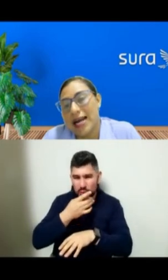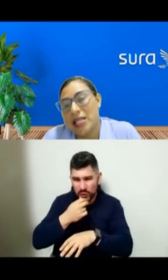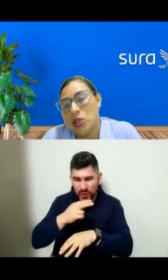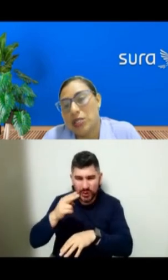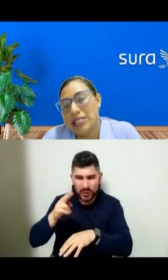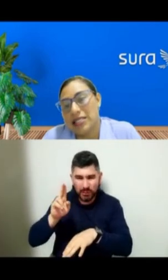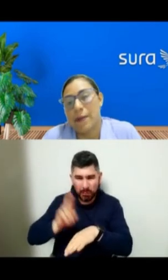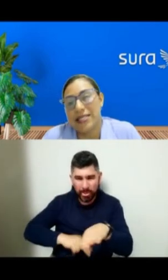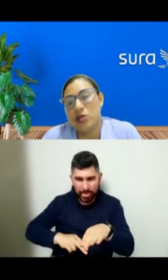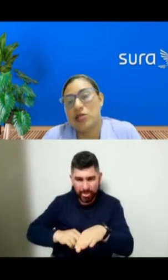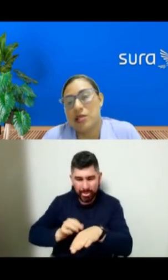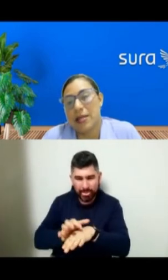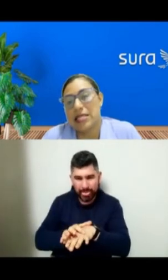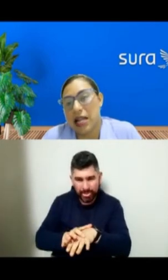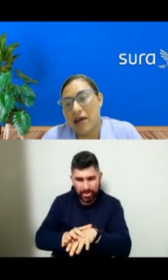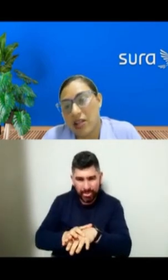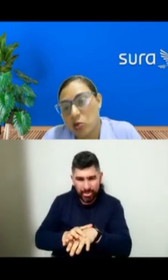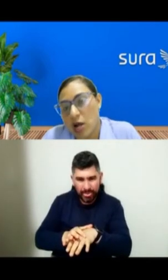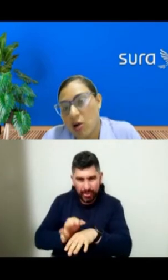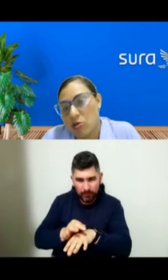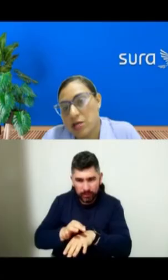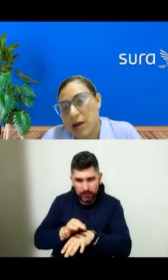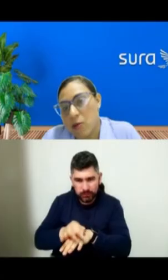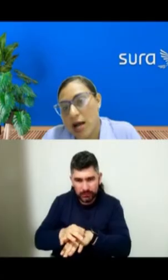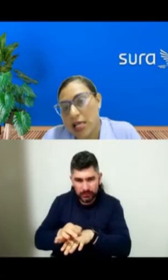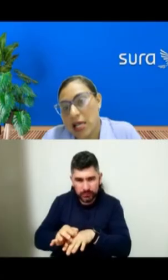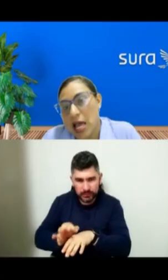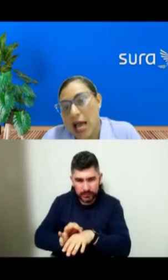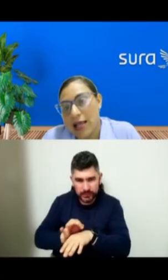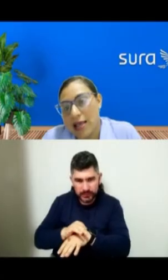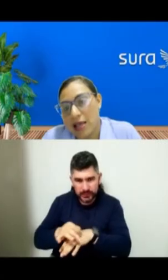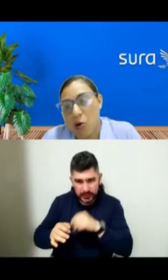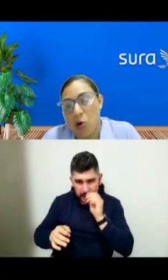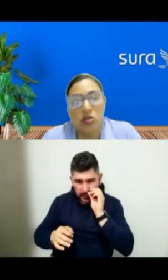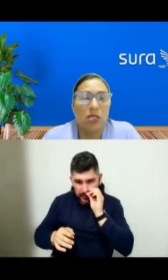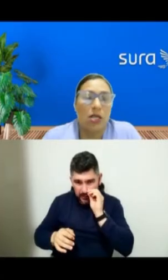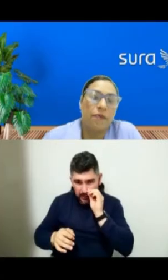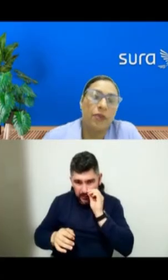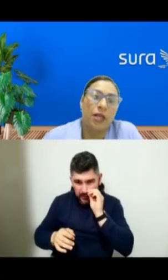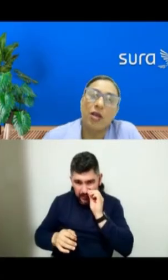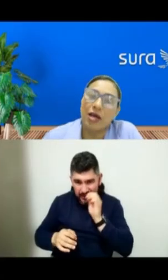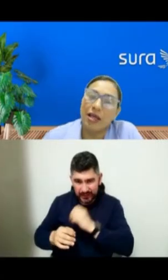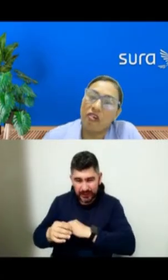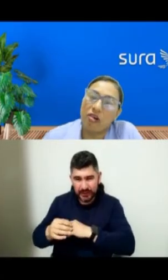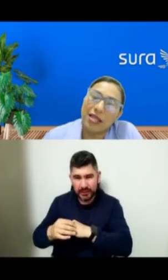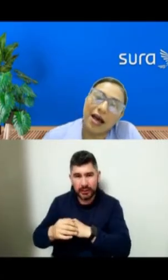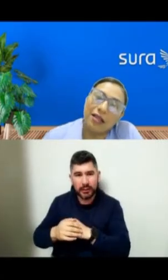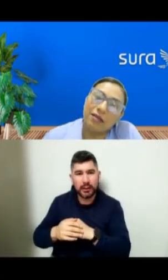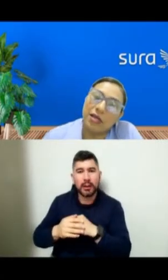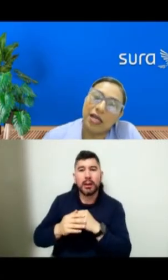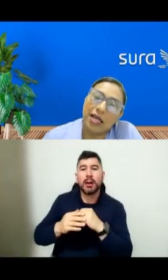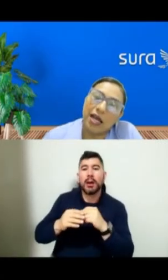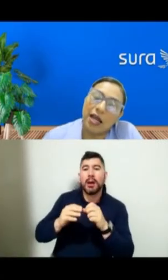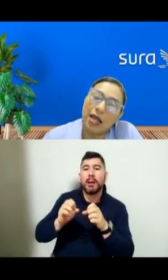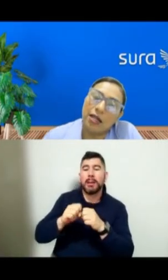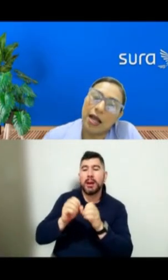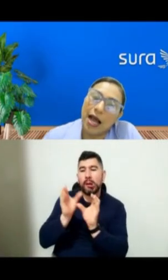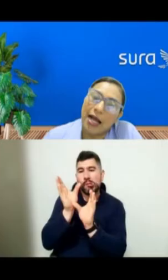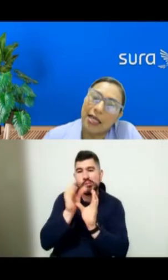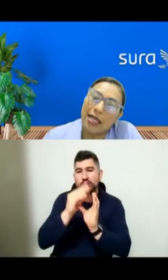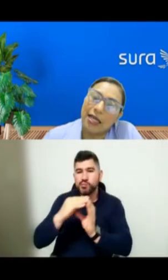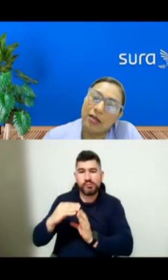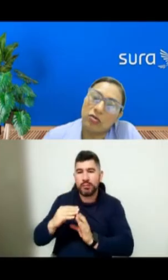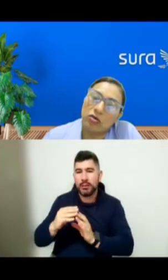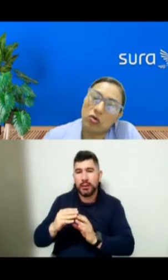moraditos en el área donde se presenta la fractura, como observamos aquí. Aquí hay equimosis, hay una deformidad, miren